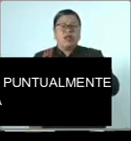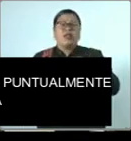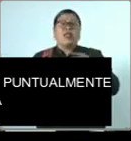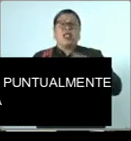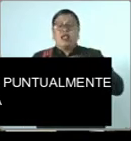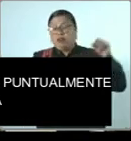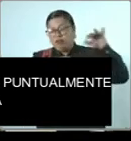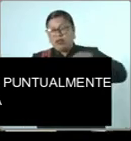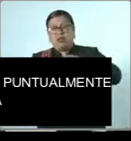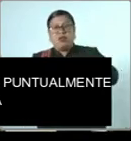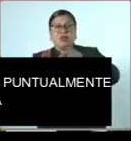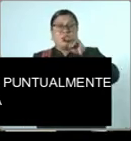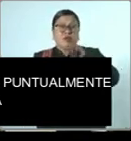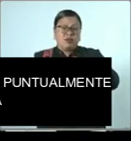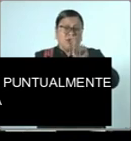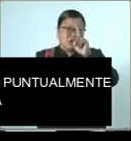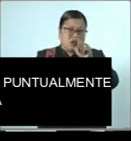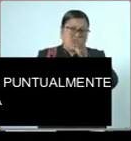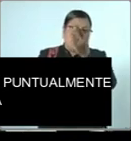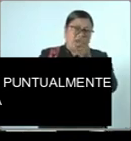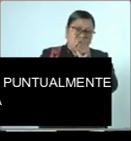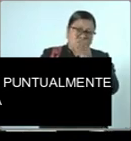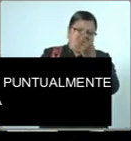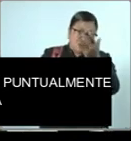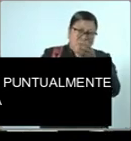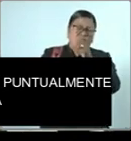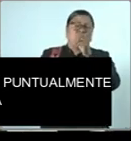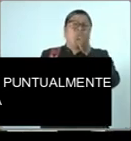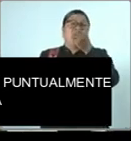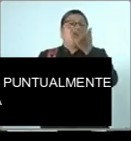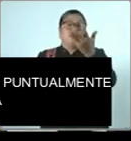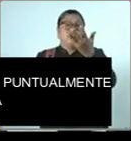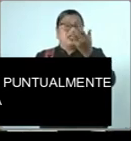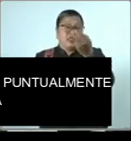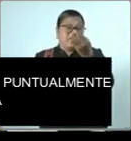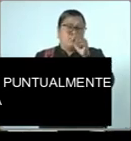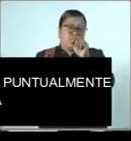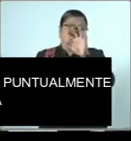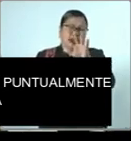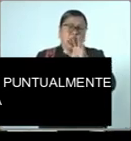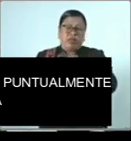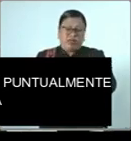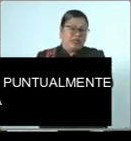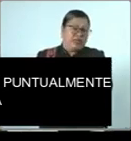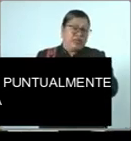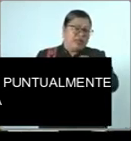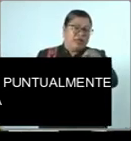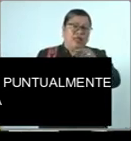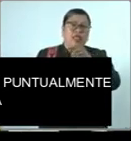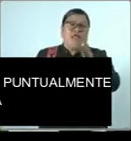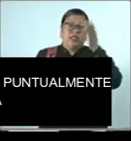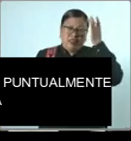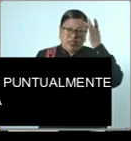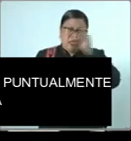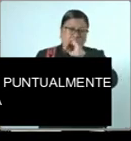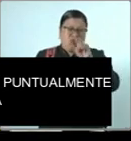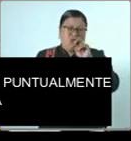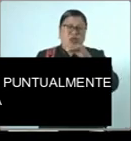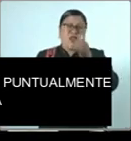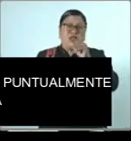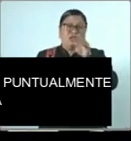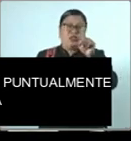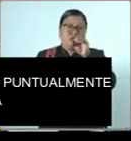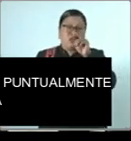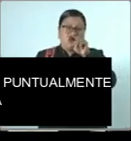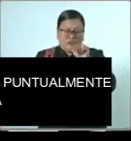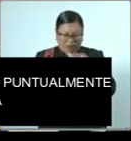kilómetro 1, 3.5, 4.5 de Santiago Camotlán a San Juan Yatzona. En Santiago